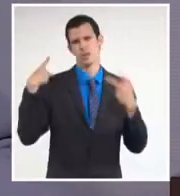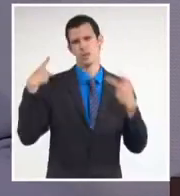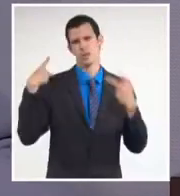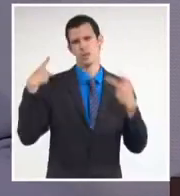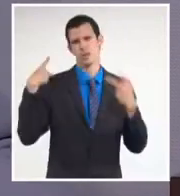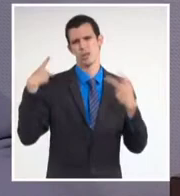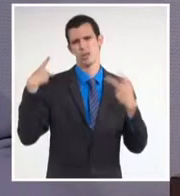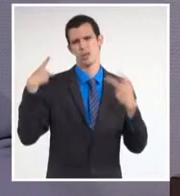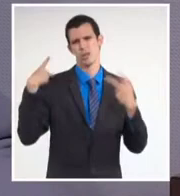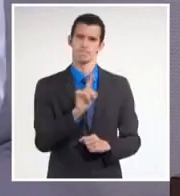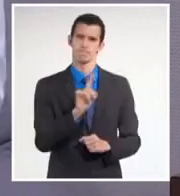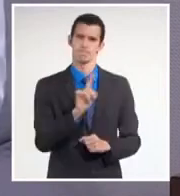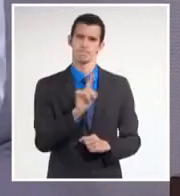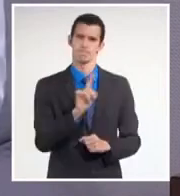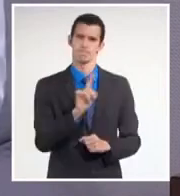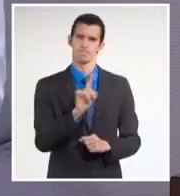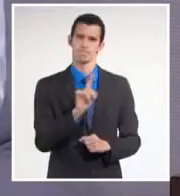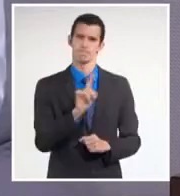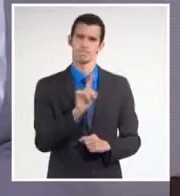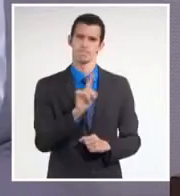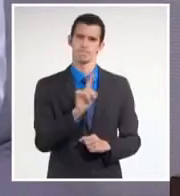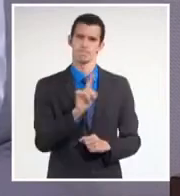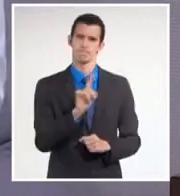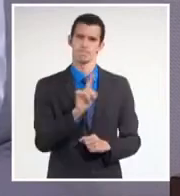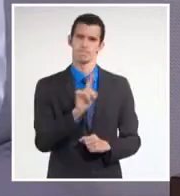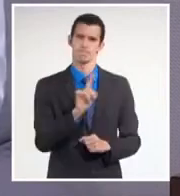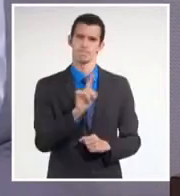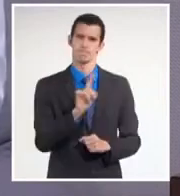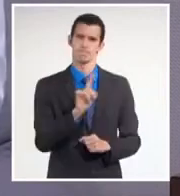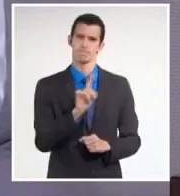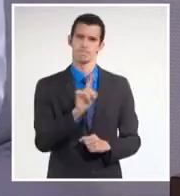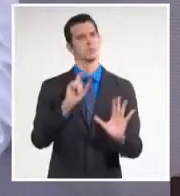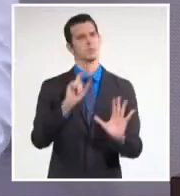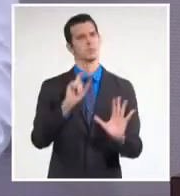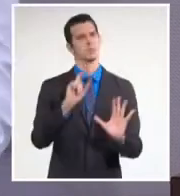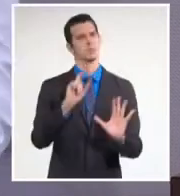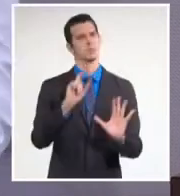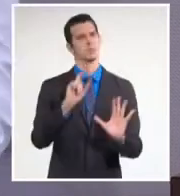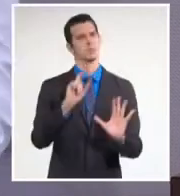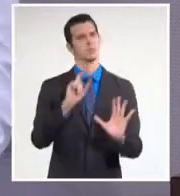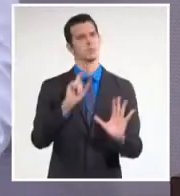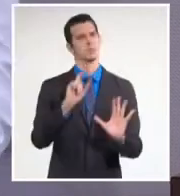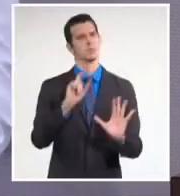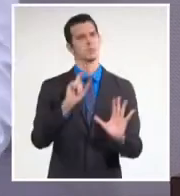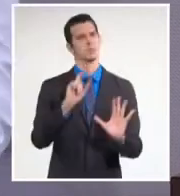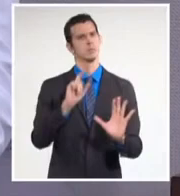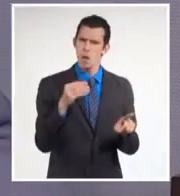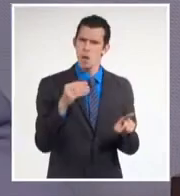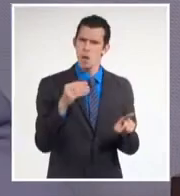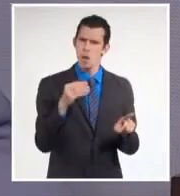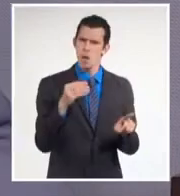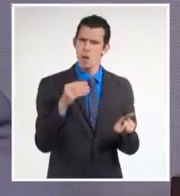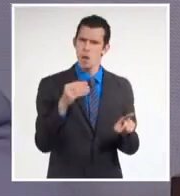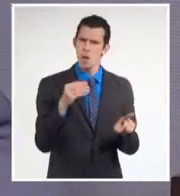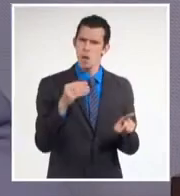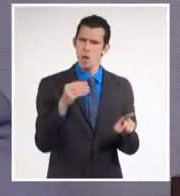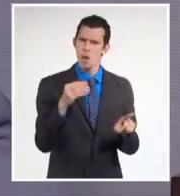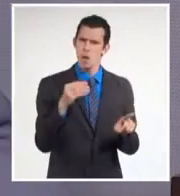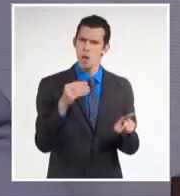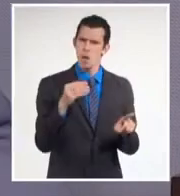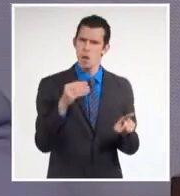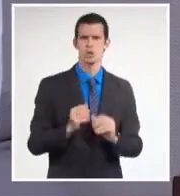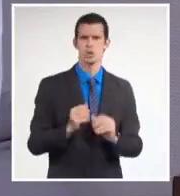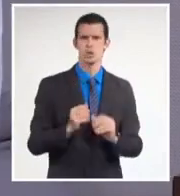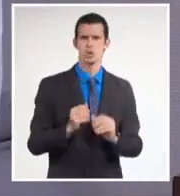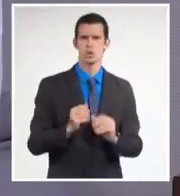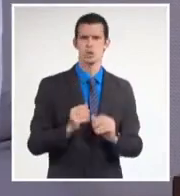Cuba, midamos el crecimiento o el avance a tenor con los grandes obstáculos que tiene, en primer lugar el bloqueo, y después